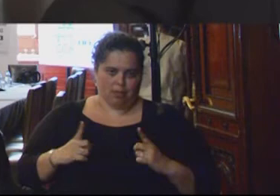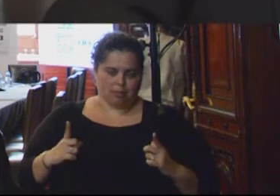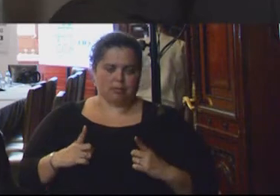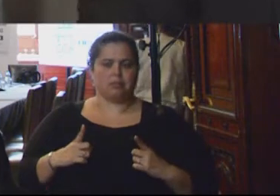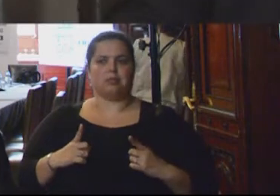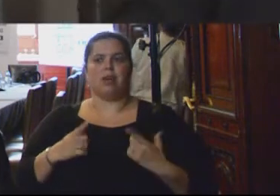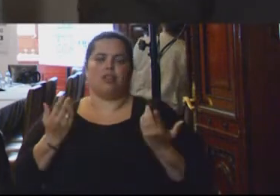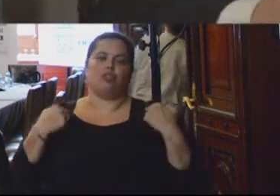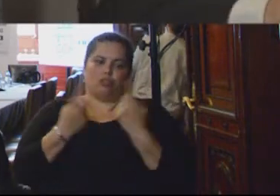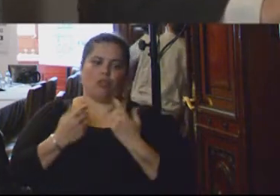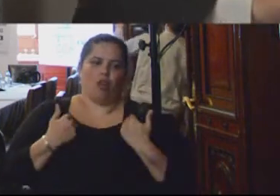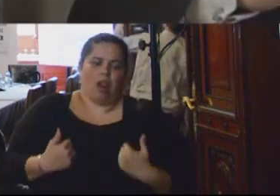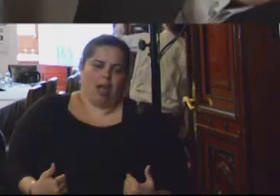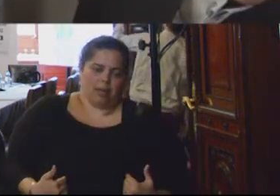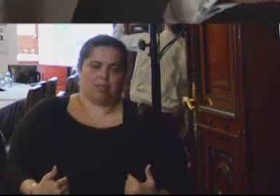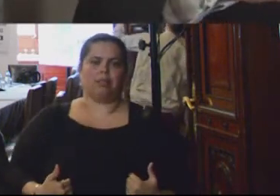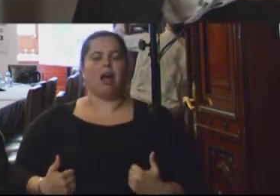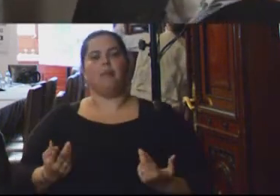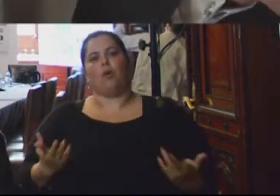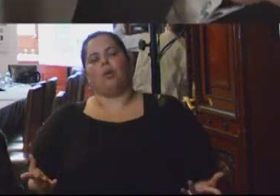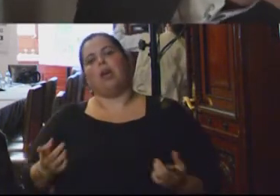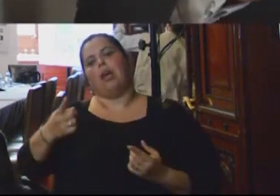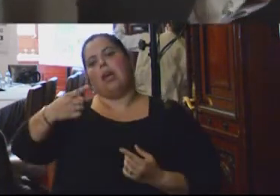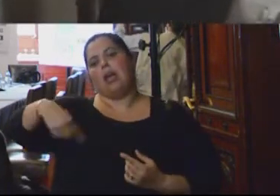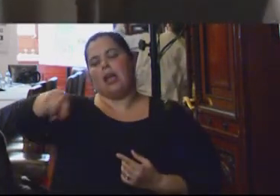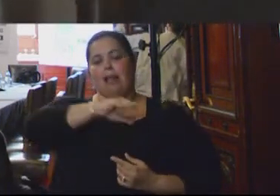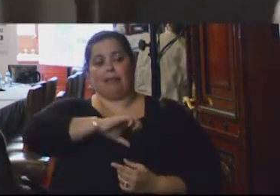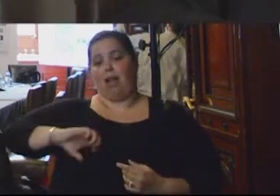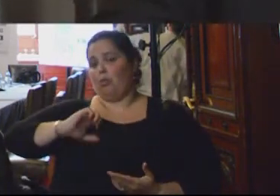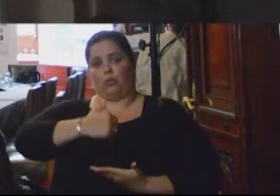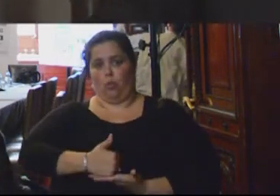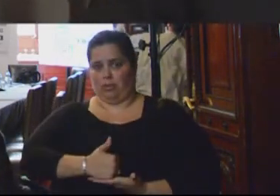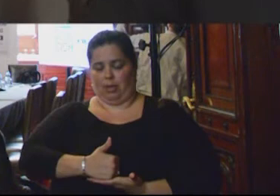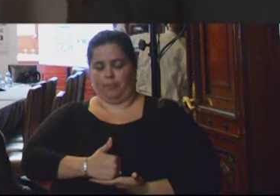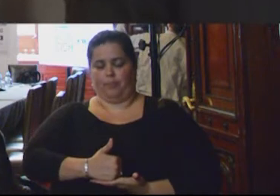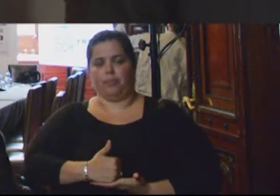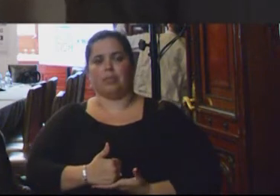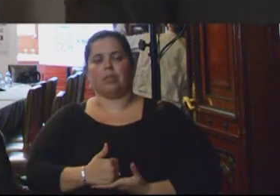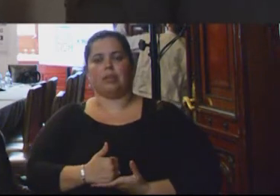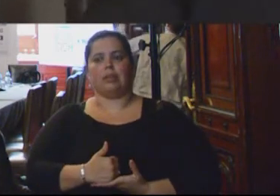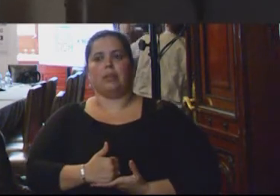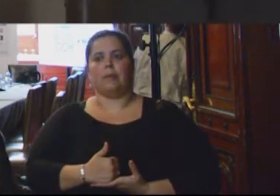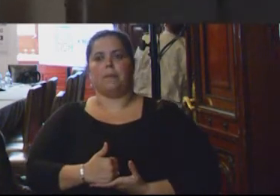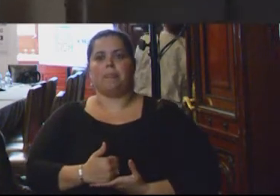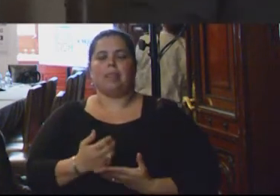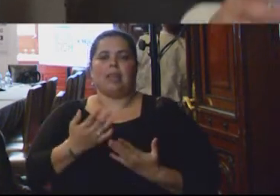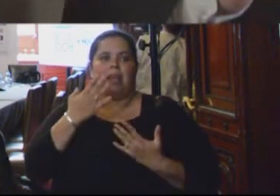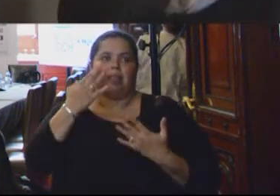nos lamentamos a que, ¿no es cierto?, no estén. Es un momento de quiebre, hay una realidad